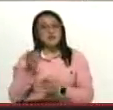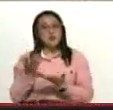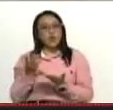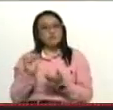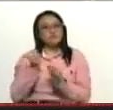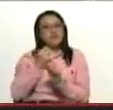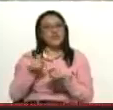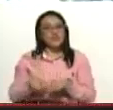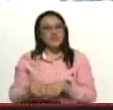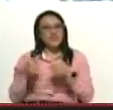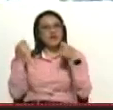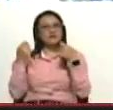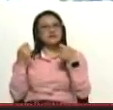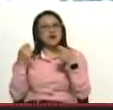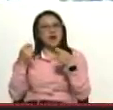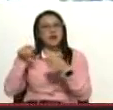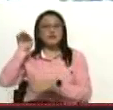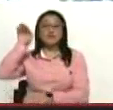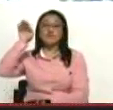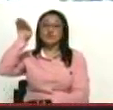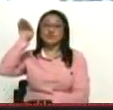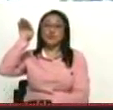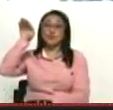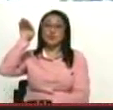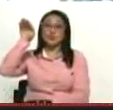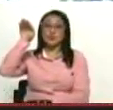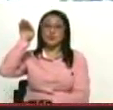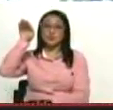dañar nuestro futuro